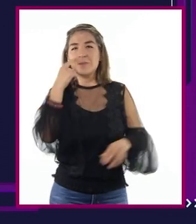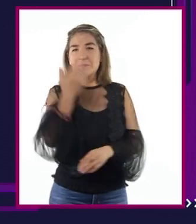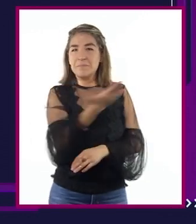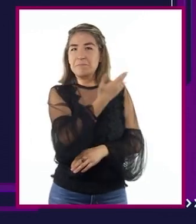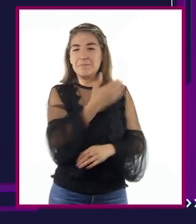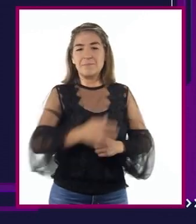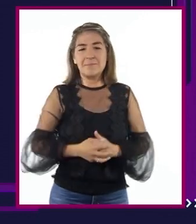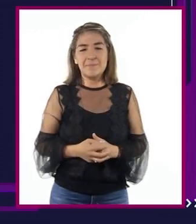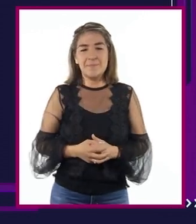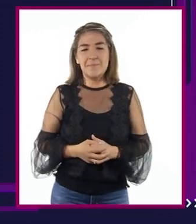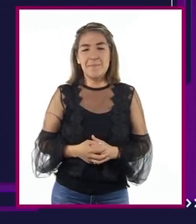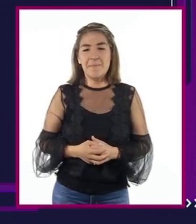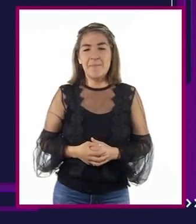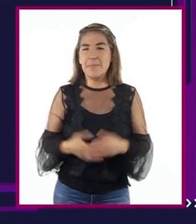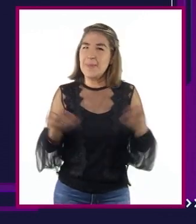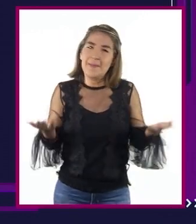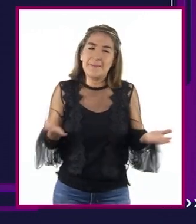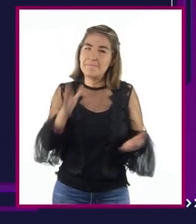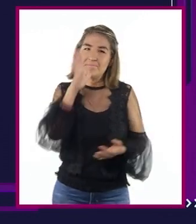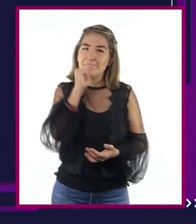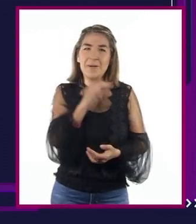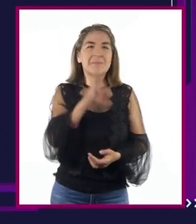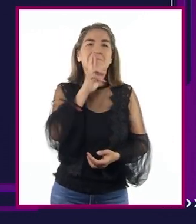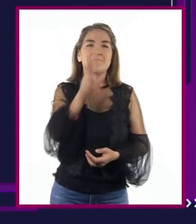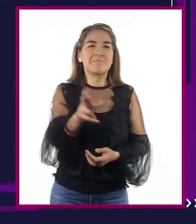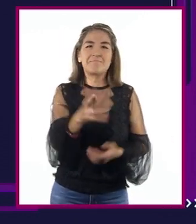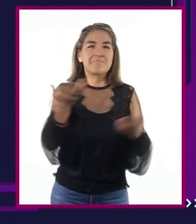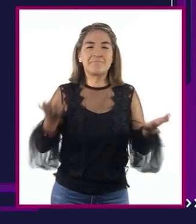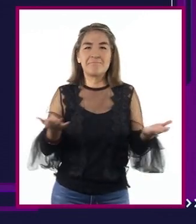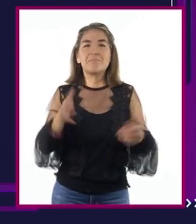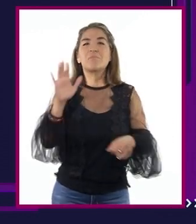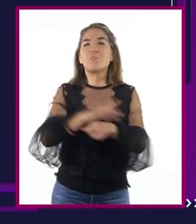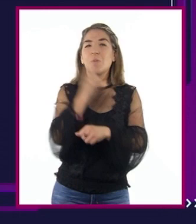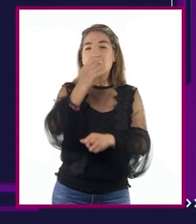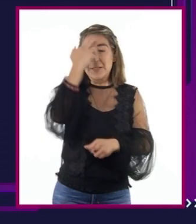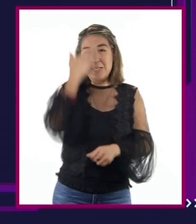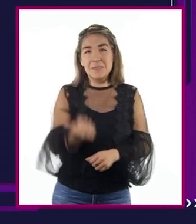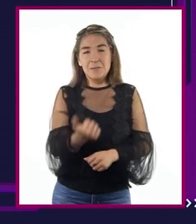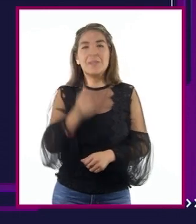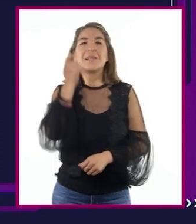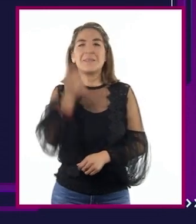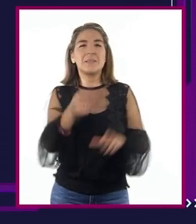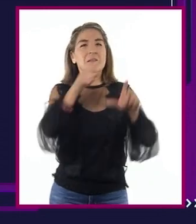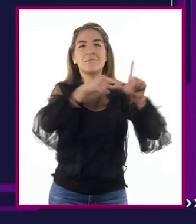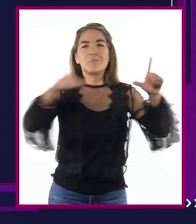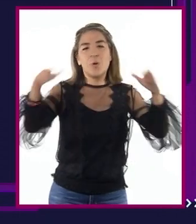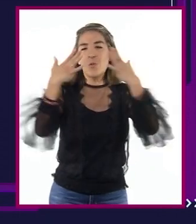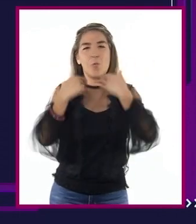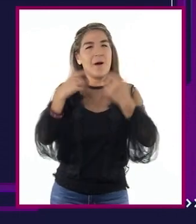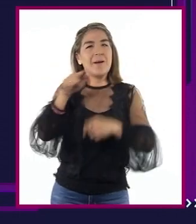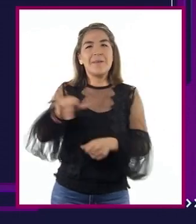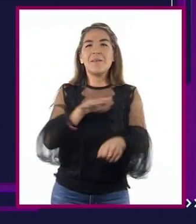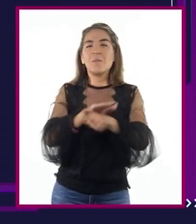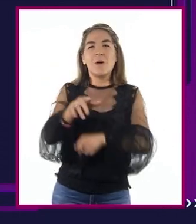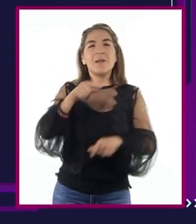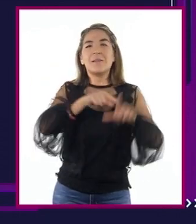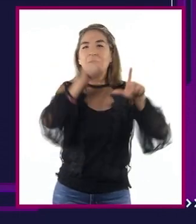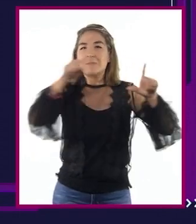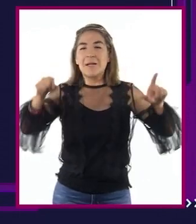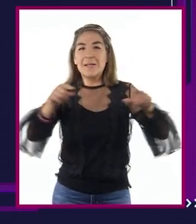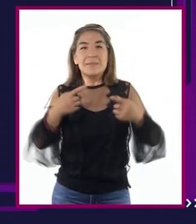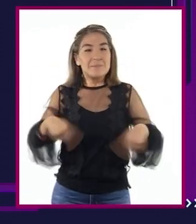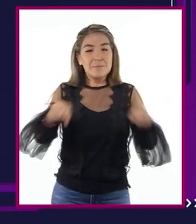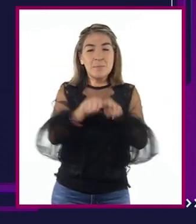registra? No es posible determinarlo, dado que la gráfica no muestra la frecuencia